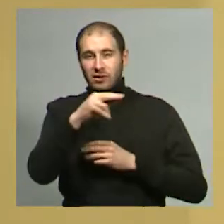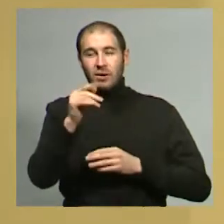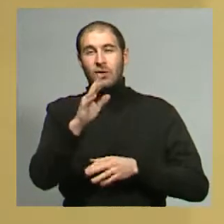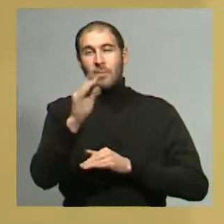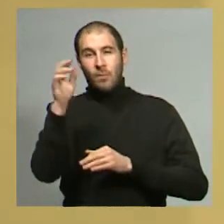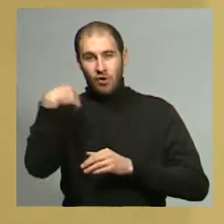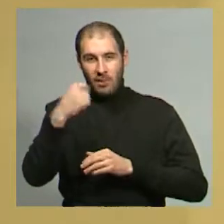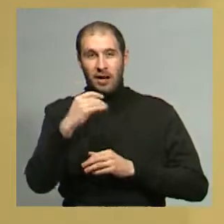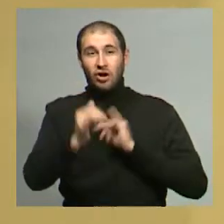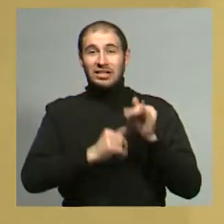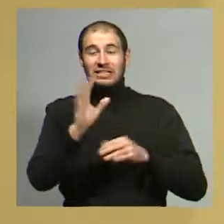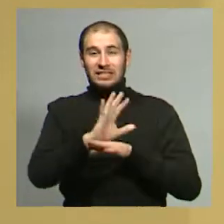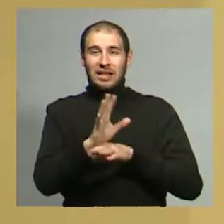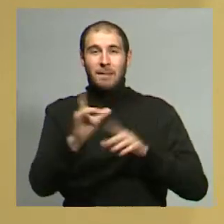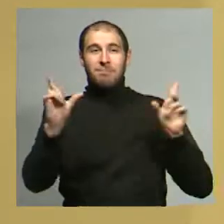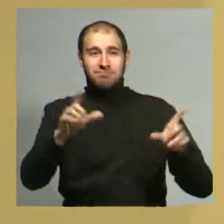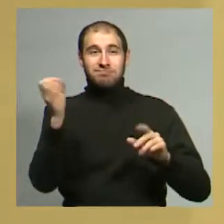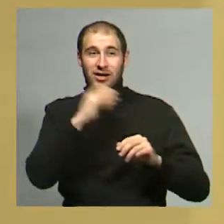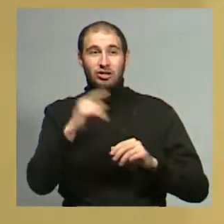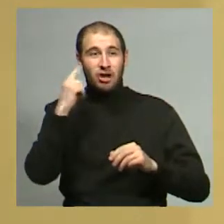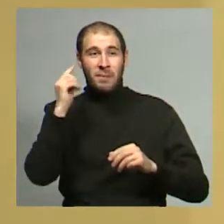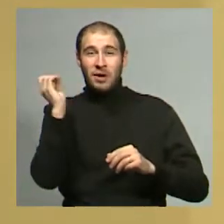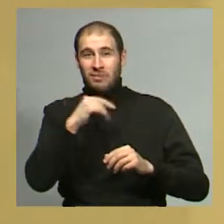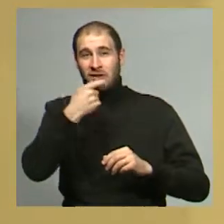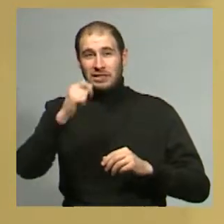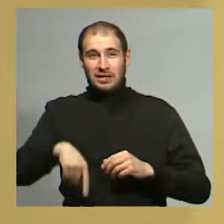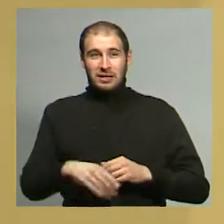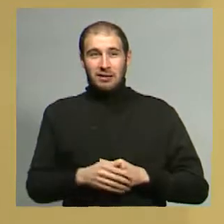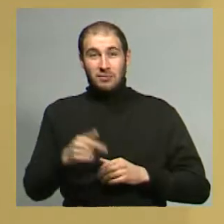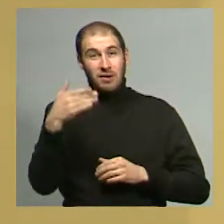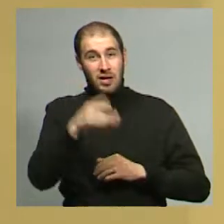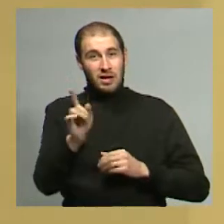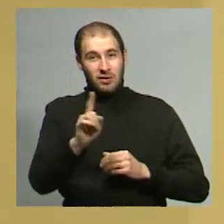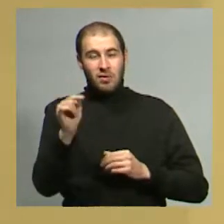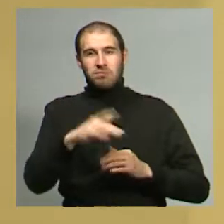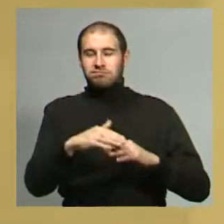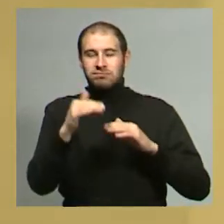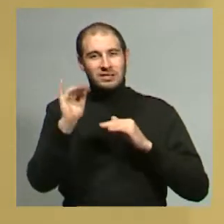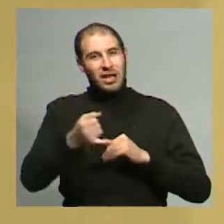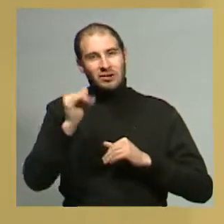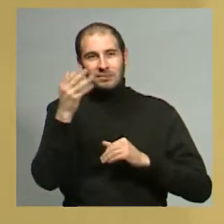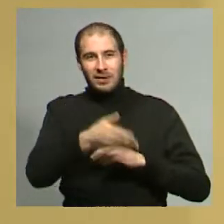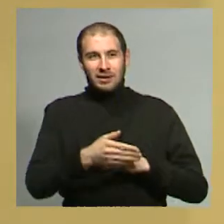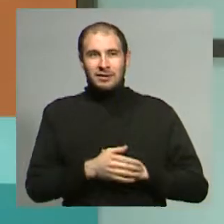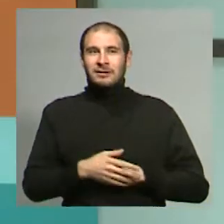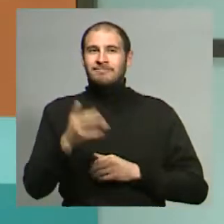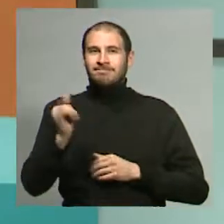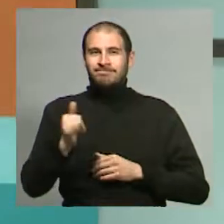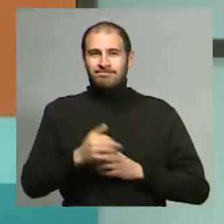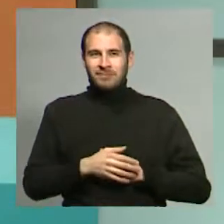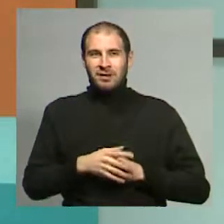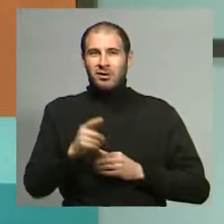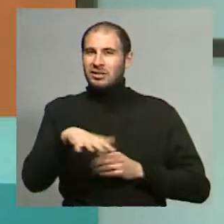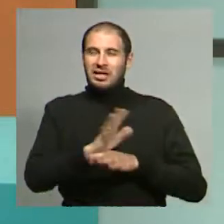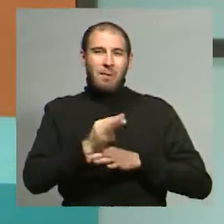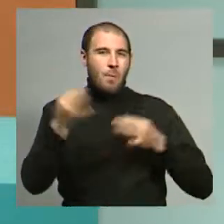programación. El cine que tiene mejor pantalla y mejor sonido de nuestra provincia. Así que si no has ido, no puedes dejar de perdértelo. ¿No es cierto, Sofi? Así es un muy